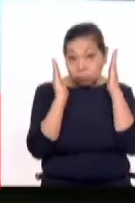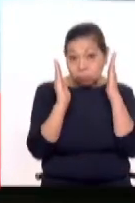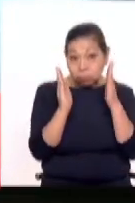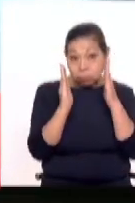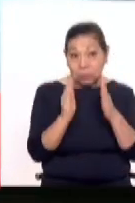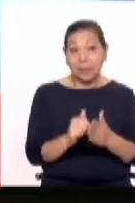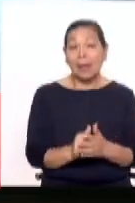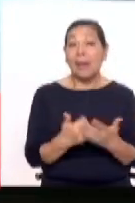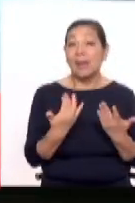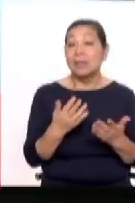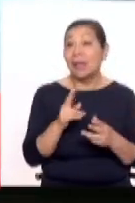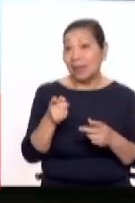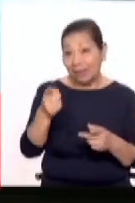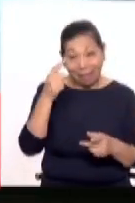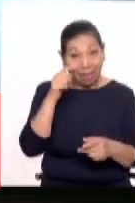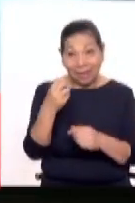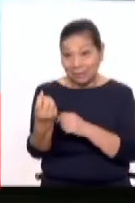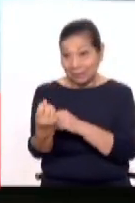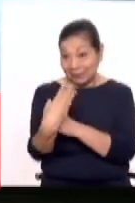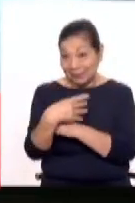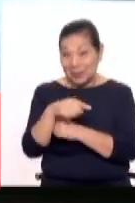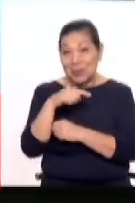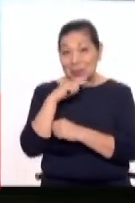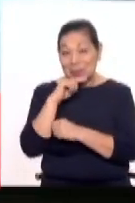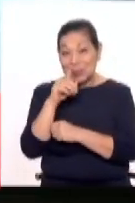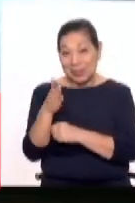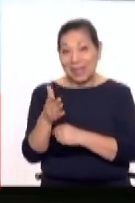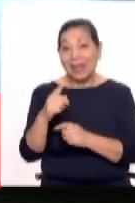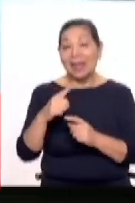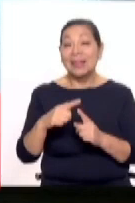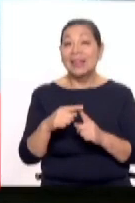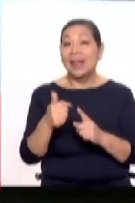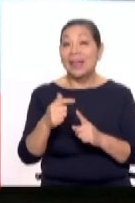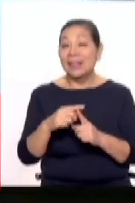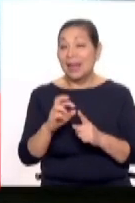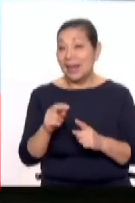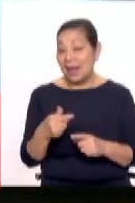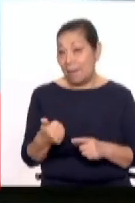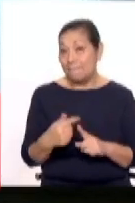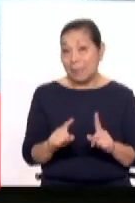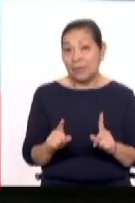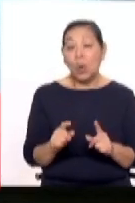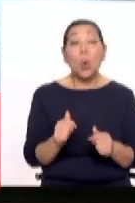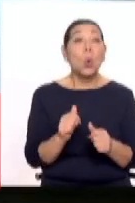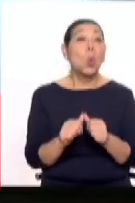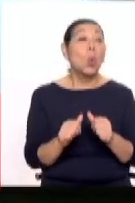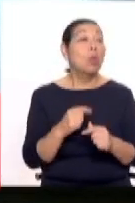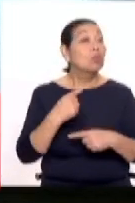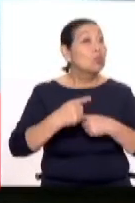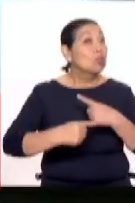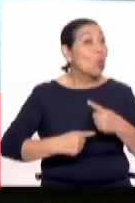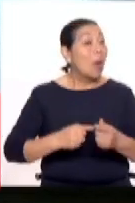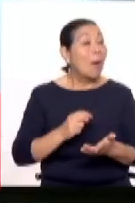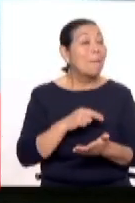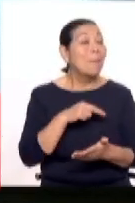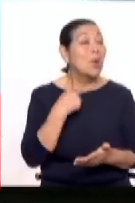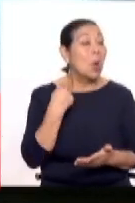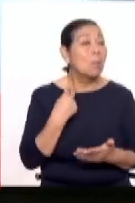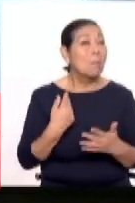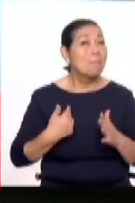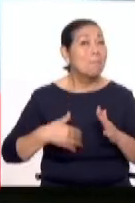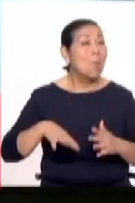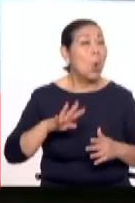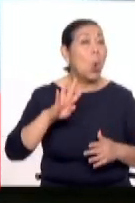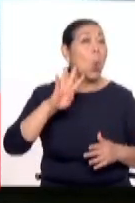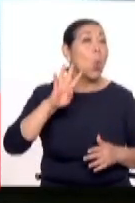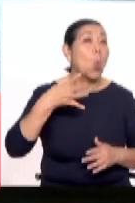y a captar estas recomendaciones que nos acaba de brindar Tatiana. Hay que recordar nuevamente las cifras. Diariamente, en el mes de noviembre, se han reportado más